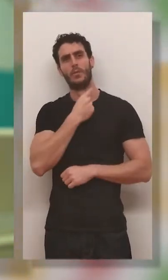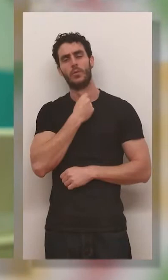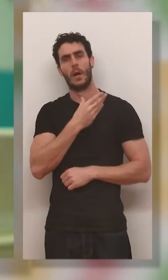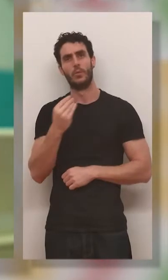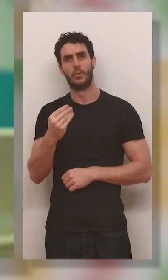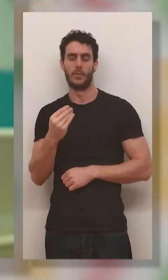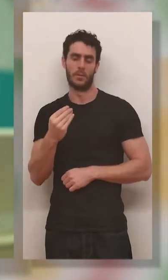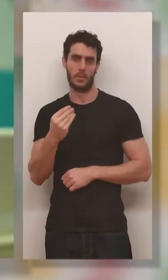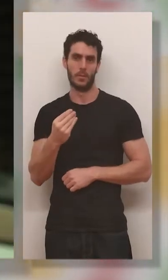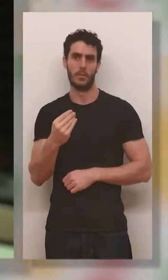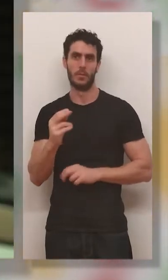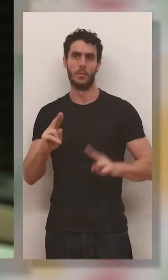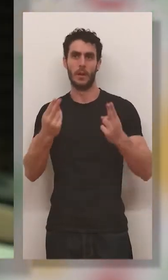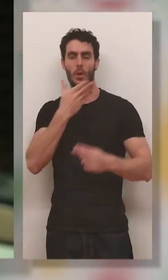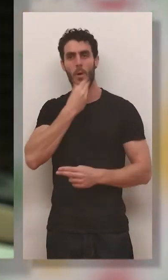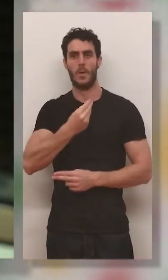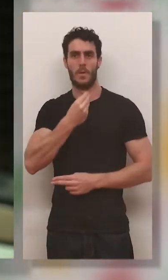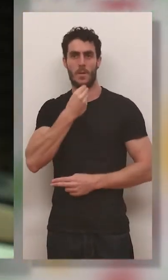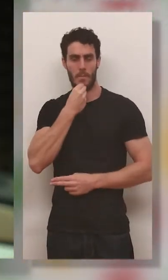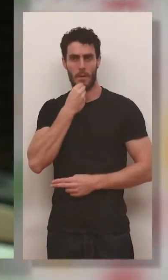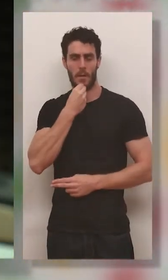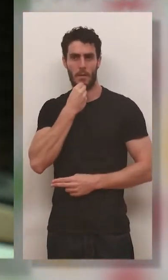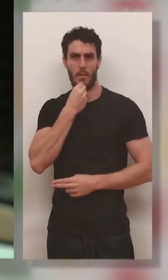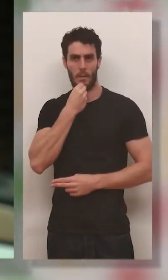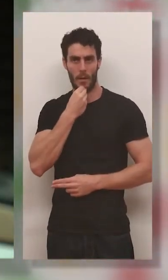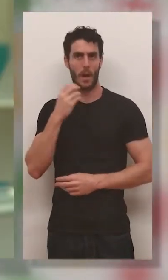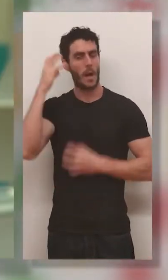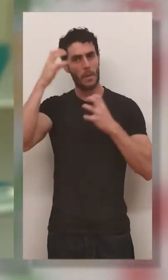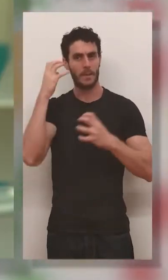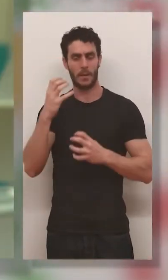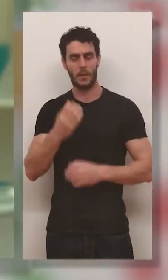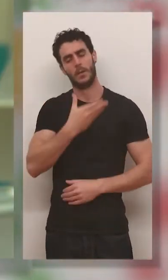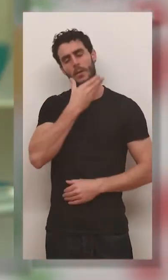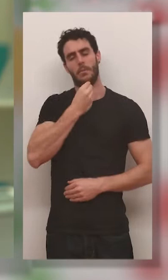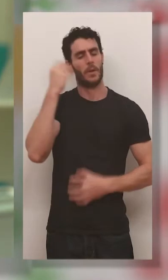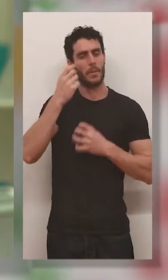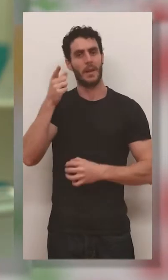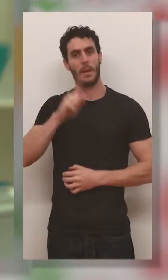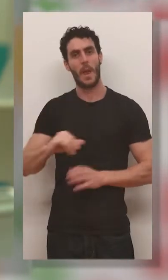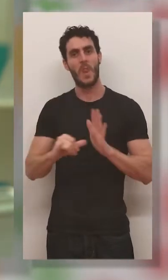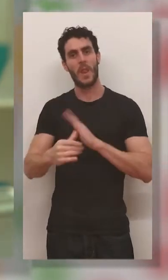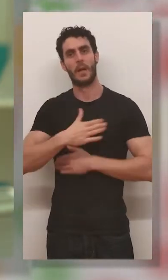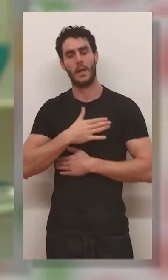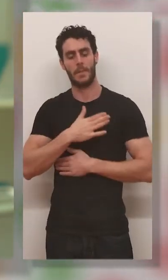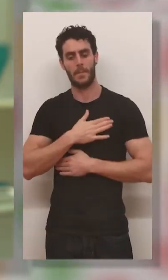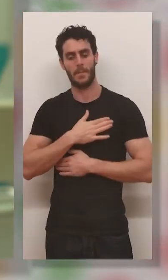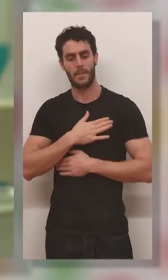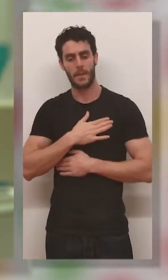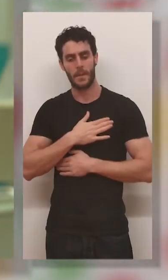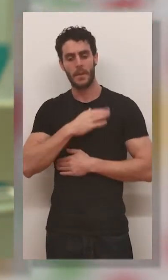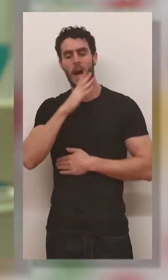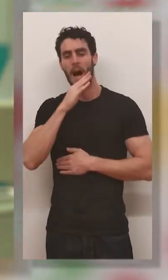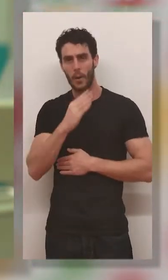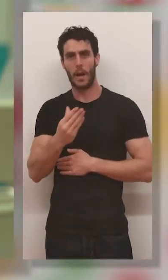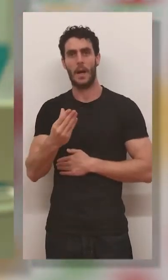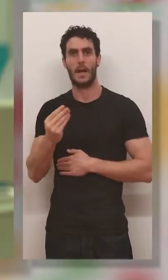la de Bella y Bestia. Beauty and the Best y Next to Me. Pues ahora estamos tocando la de Quevedo y